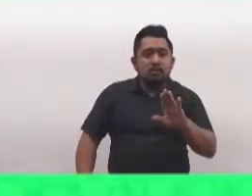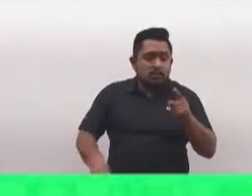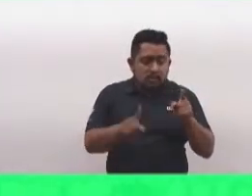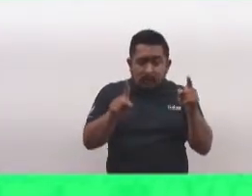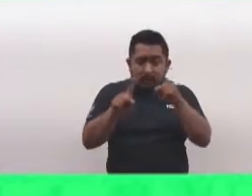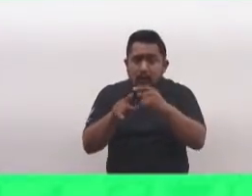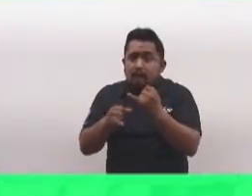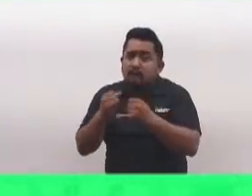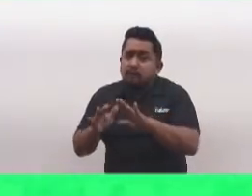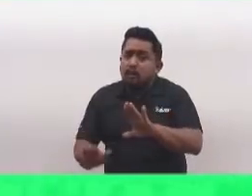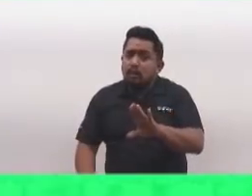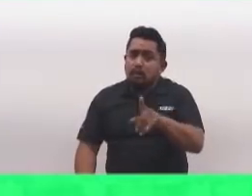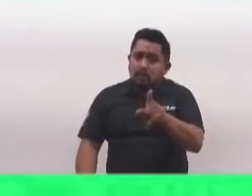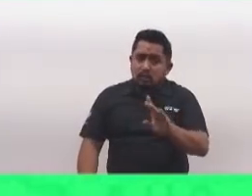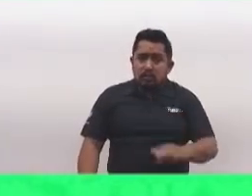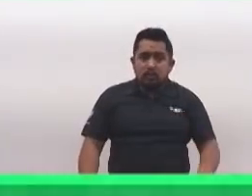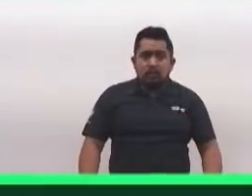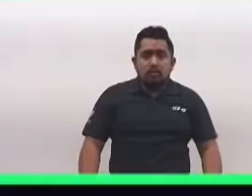final